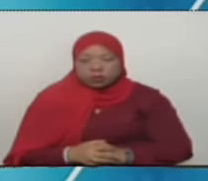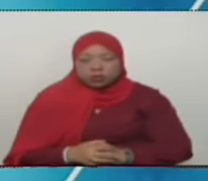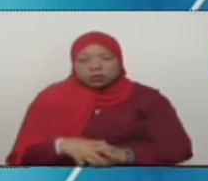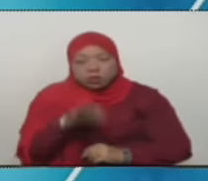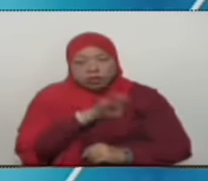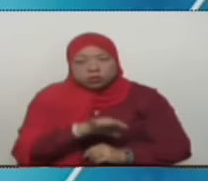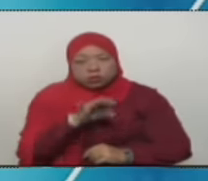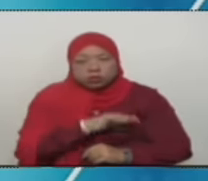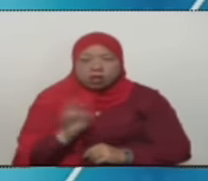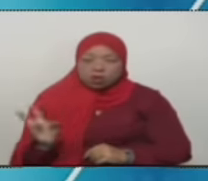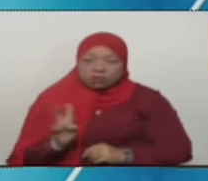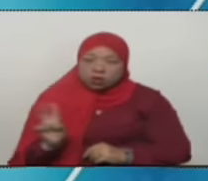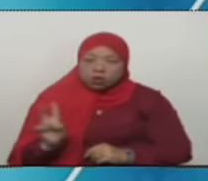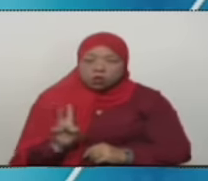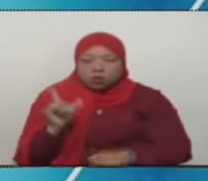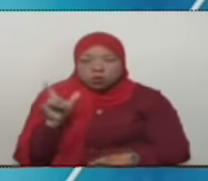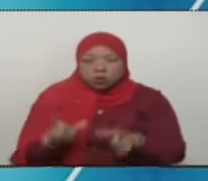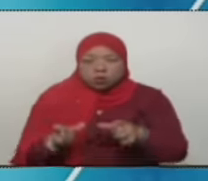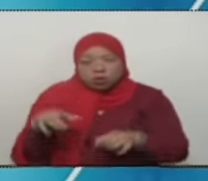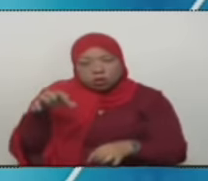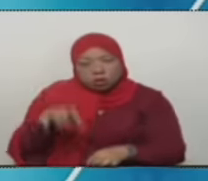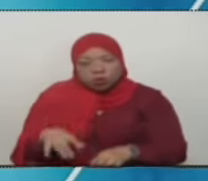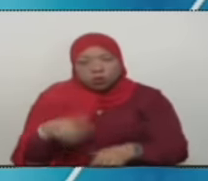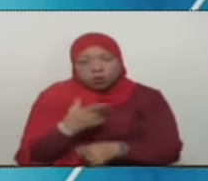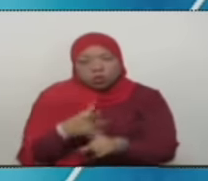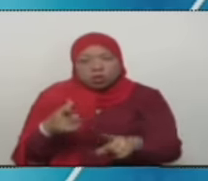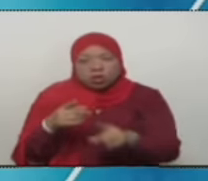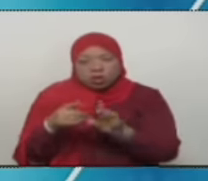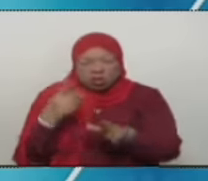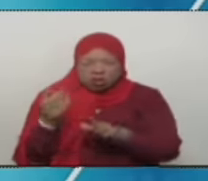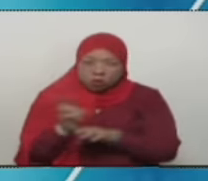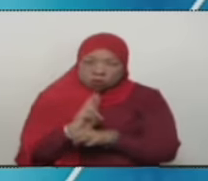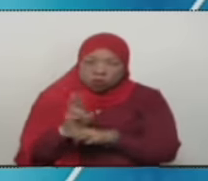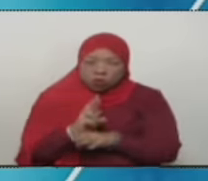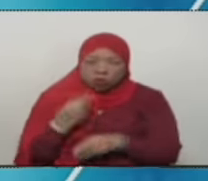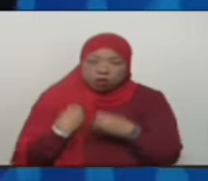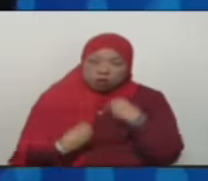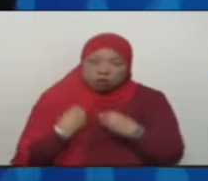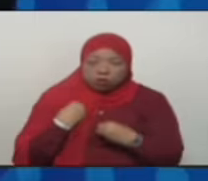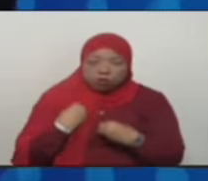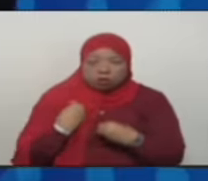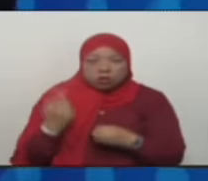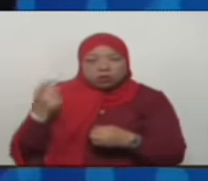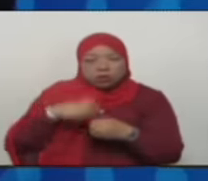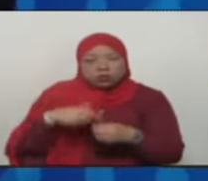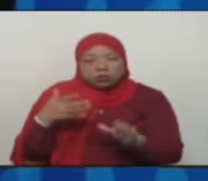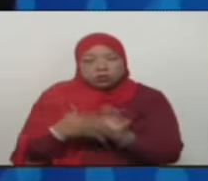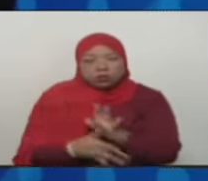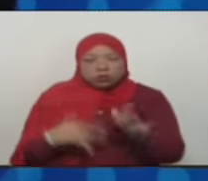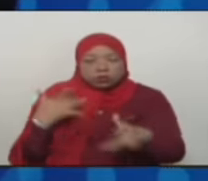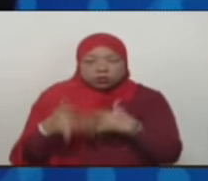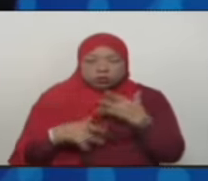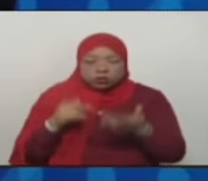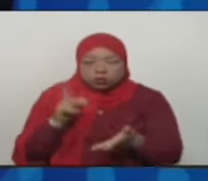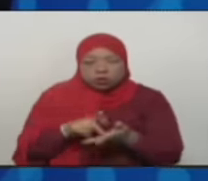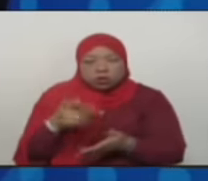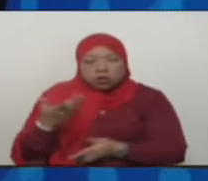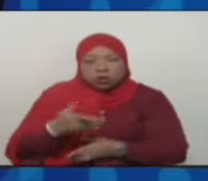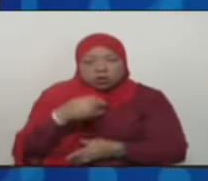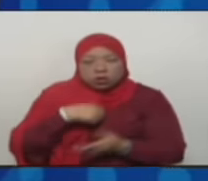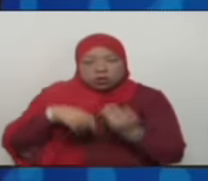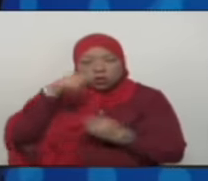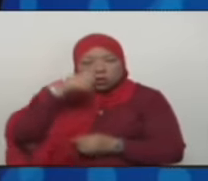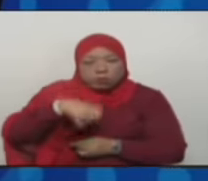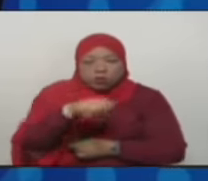sociedad hacia un estado de desesperación, de incertidumbre, a una parte importante de la